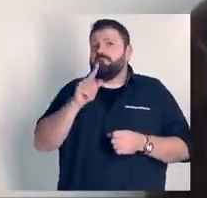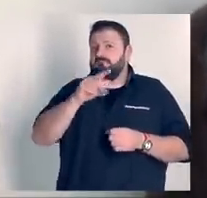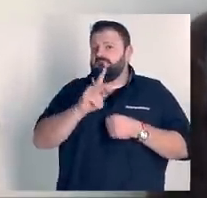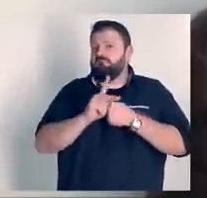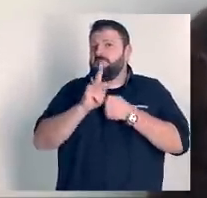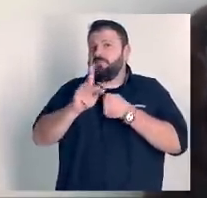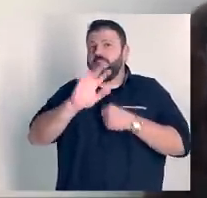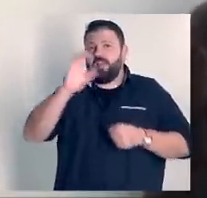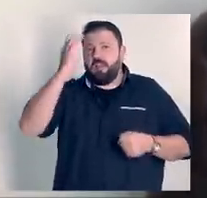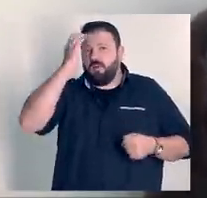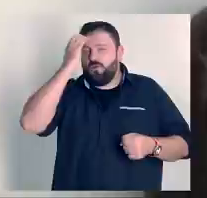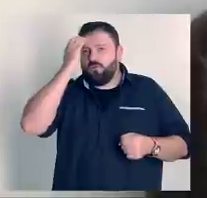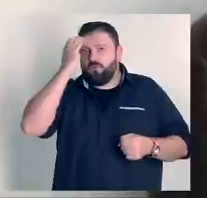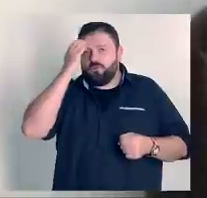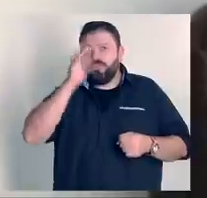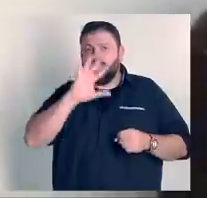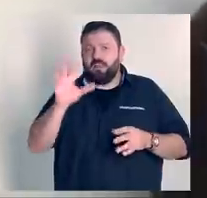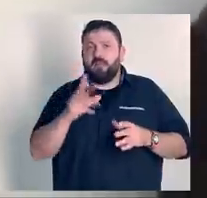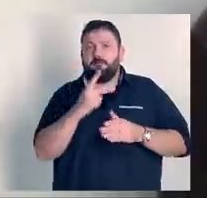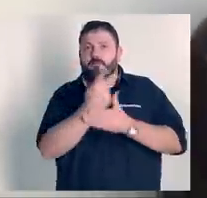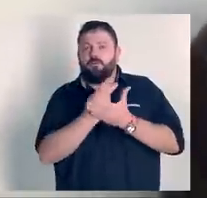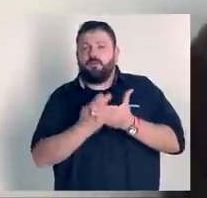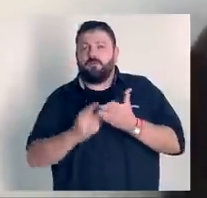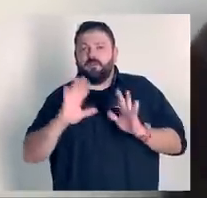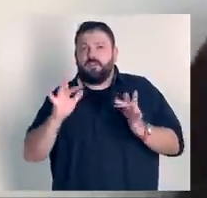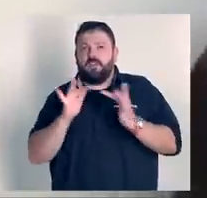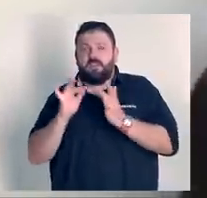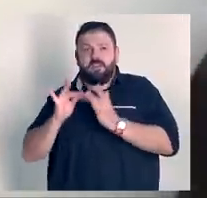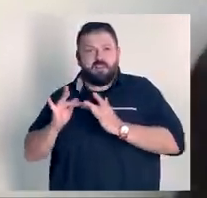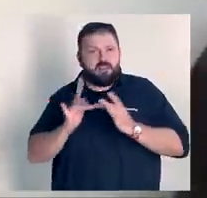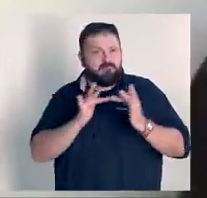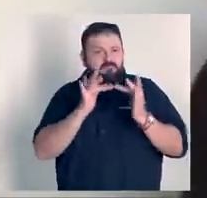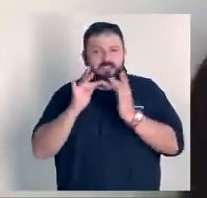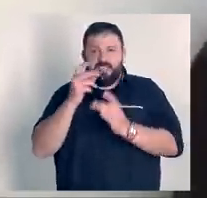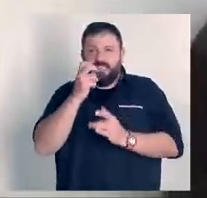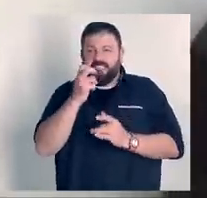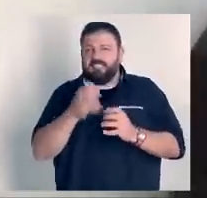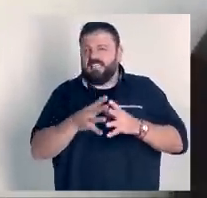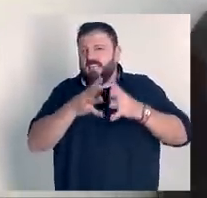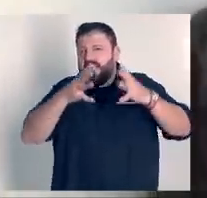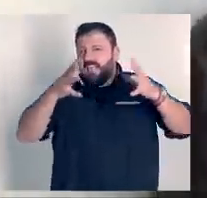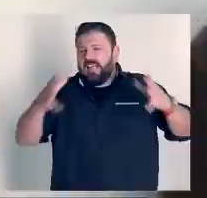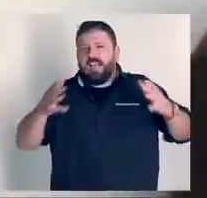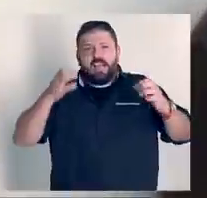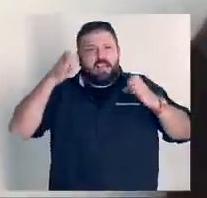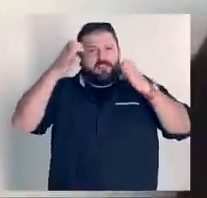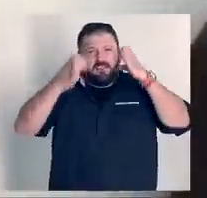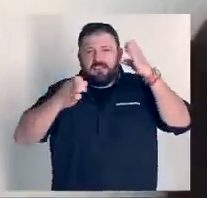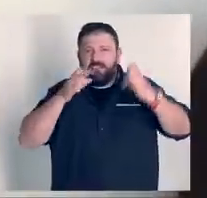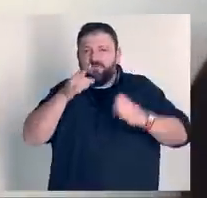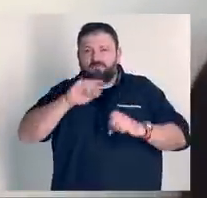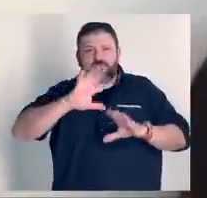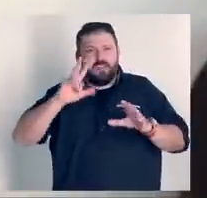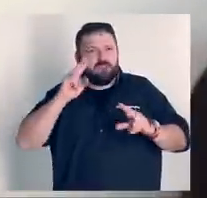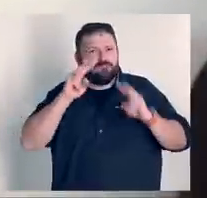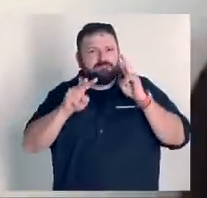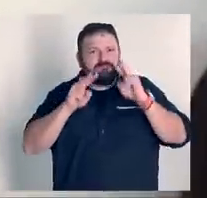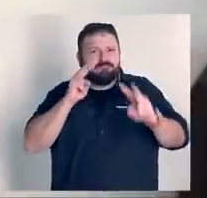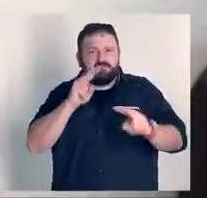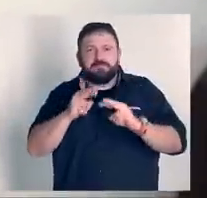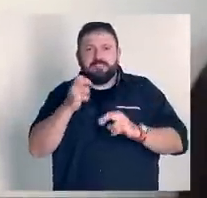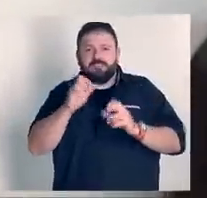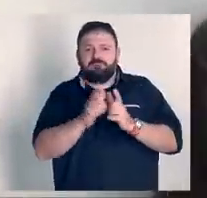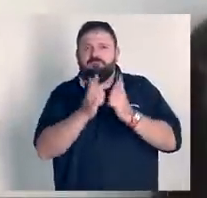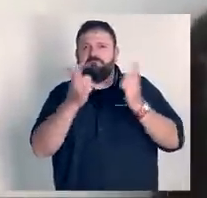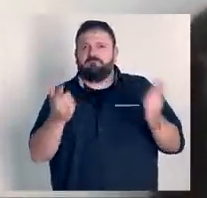programa del día de redes sociales con los temas invitados de este gran evento. O sea, van a poder ya ver el catálogo